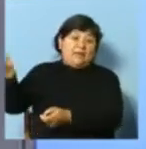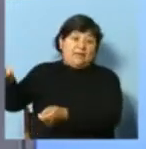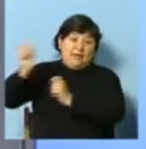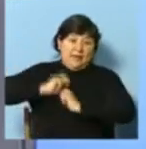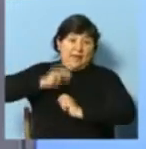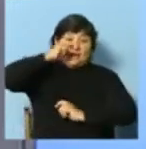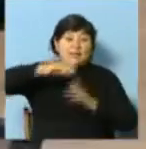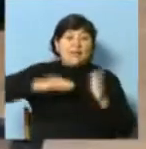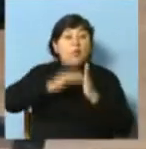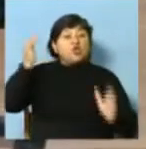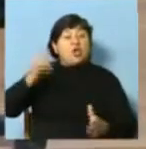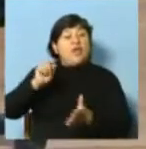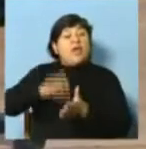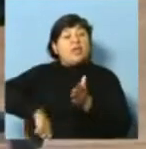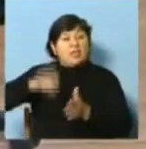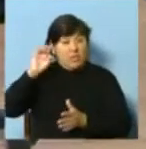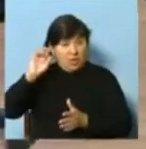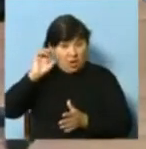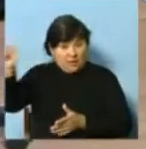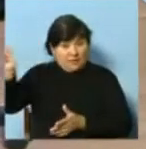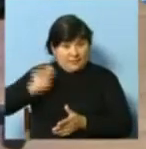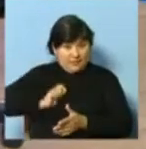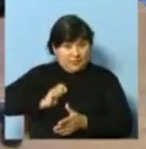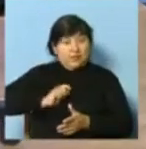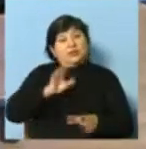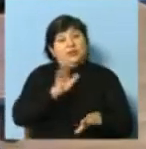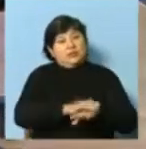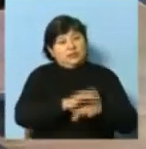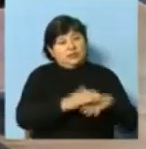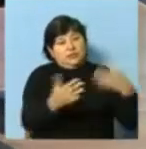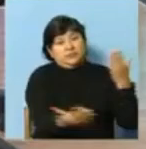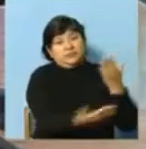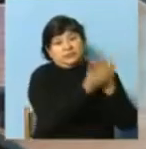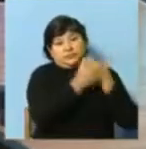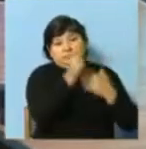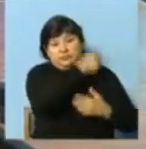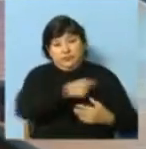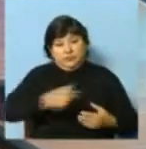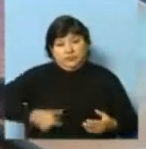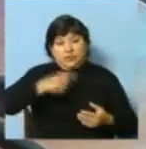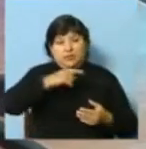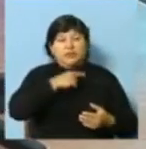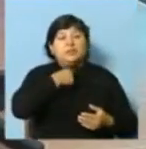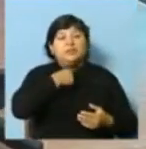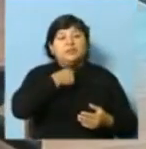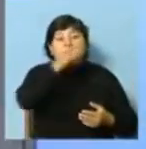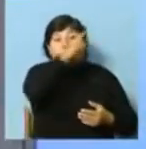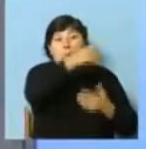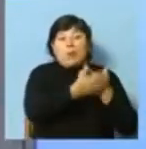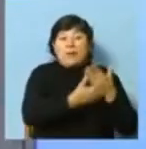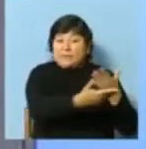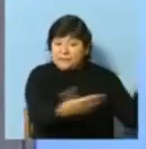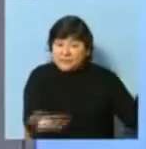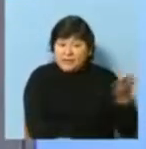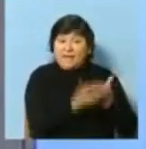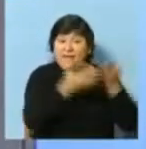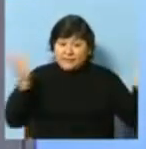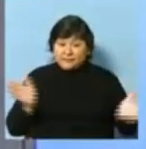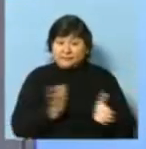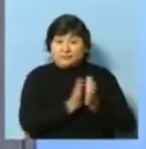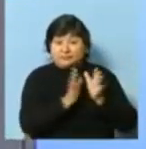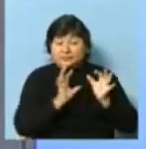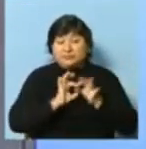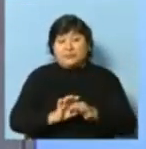contraparte por parte del estado provincial y un respaldo que entra en el marco del gran jujuy y decir ahí ahí entra